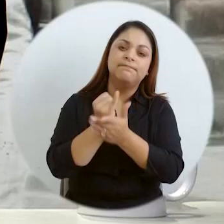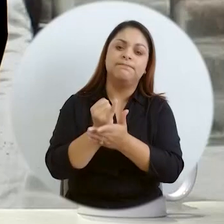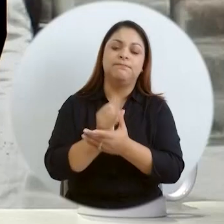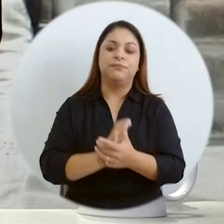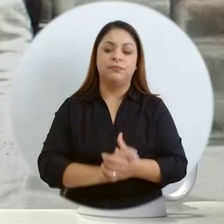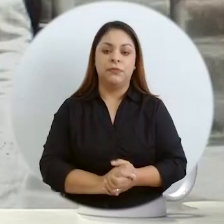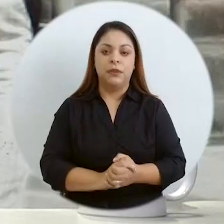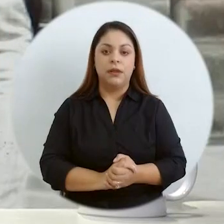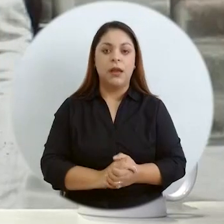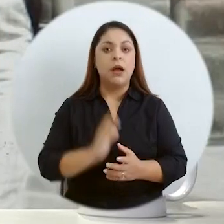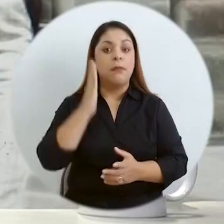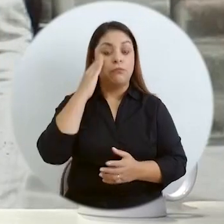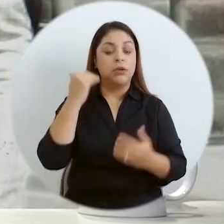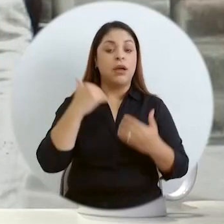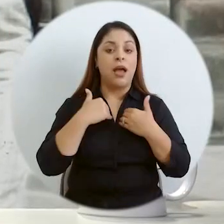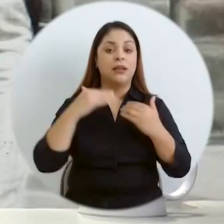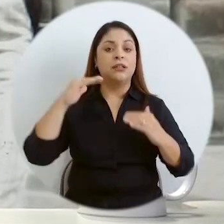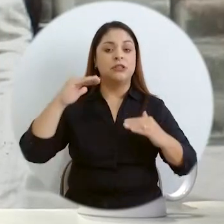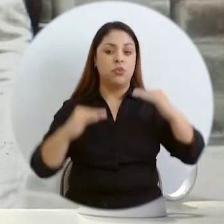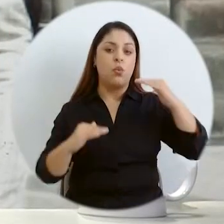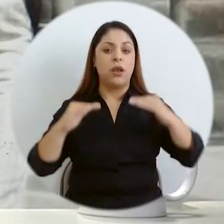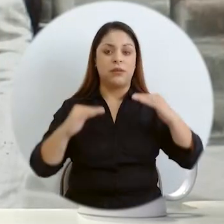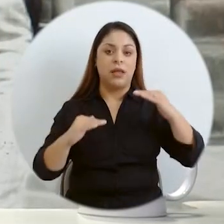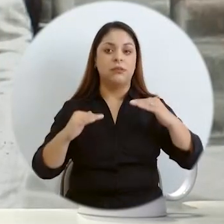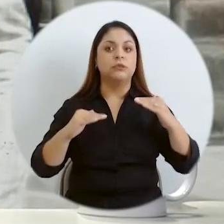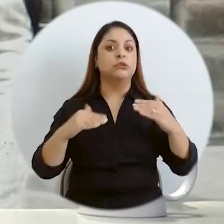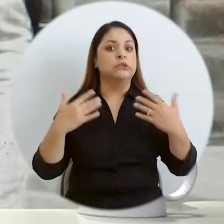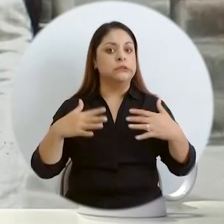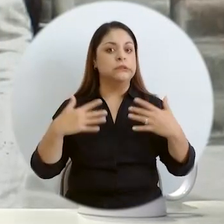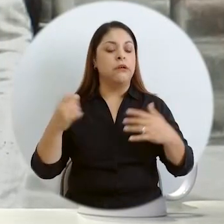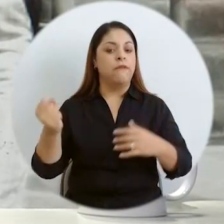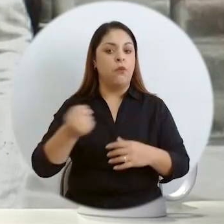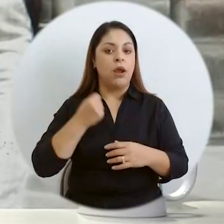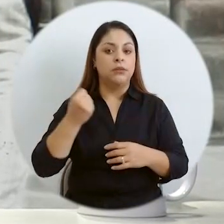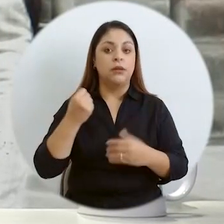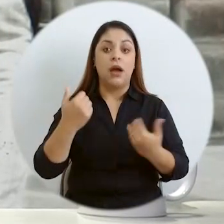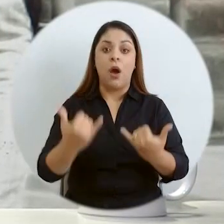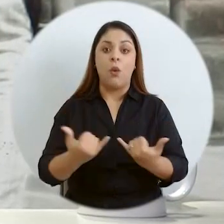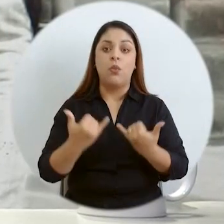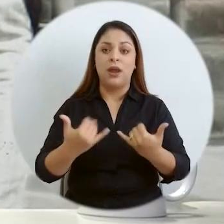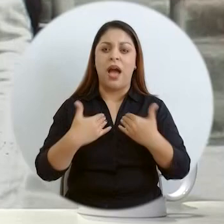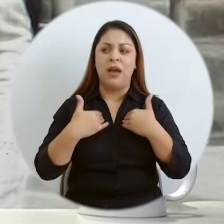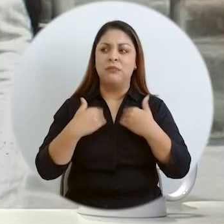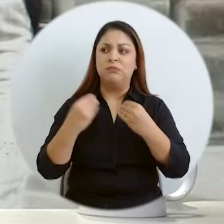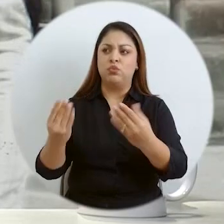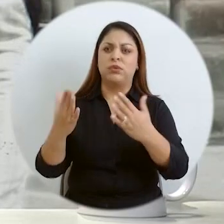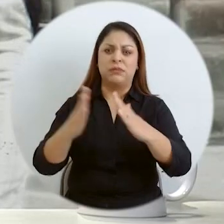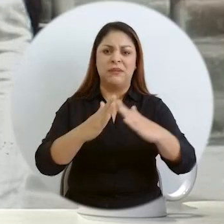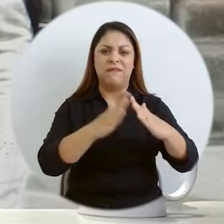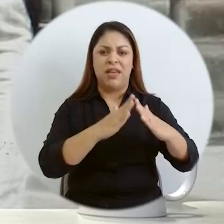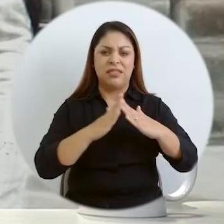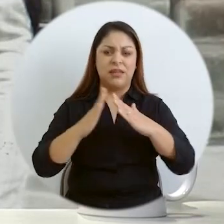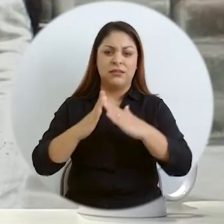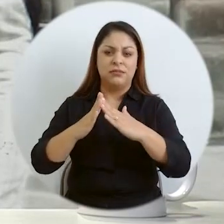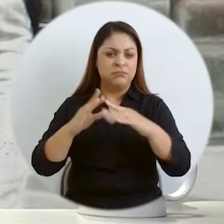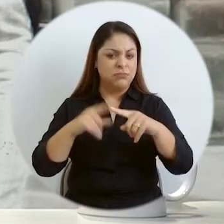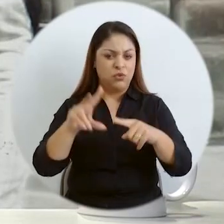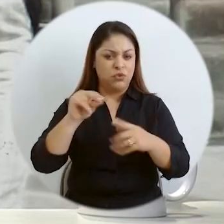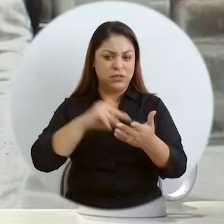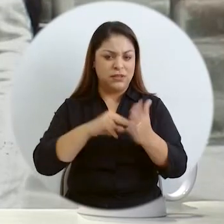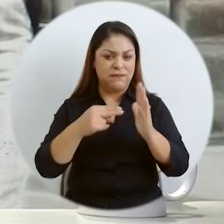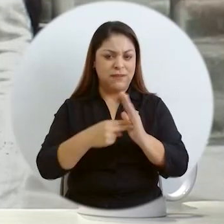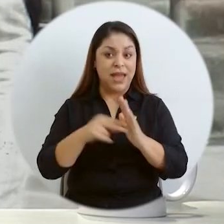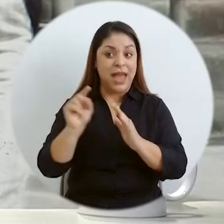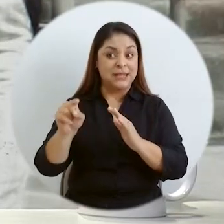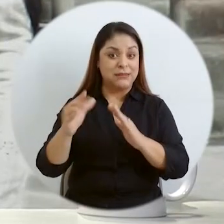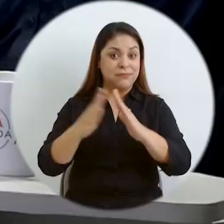hay una desigualdad y hay números muy positivos. Entonces ahora resulta que estamos teniendo muchas viviendas, pero no necesariamente significa que esas viviendas